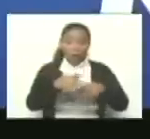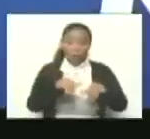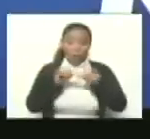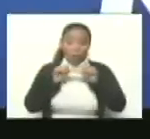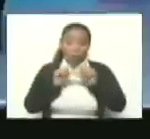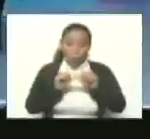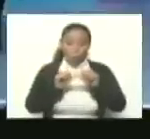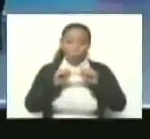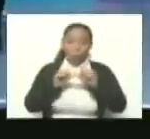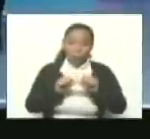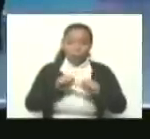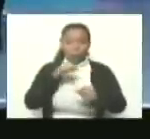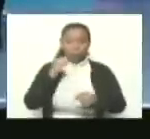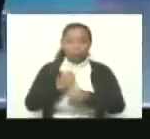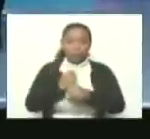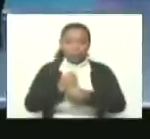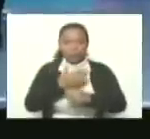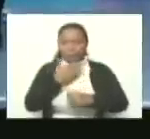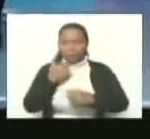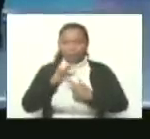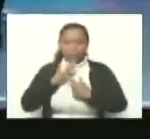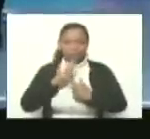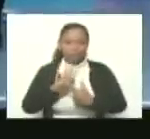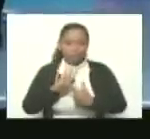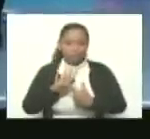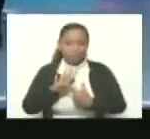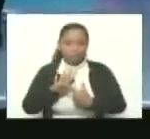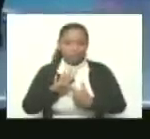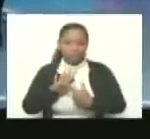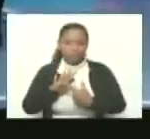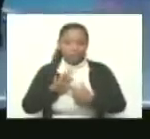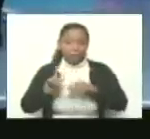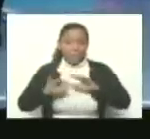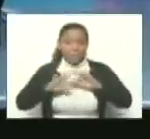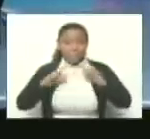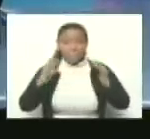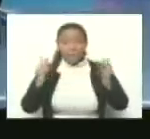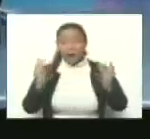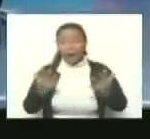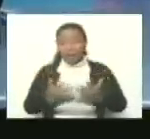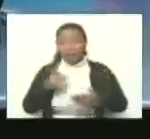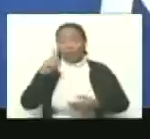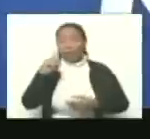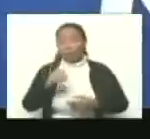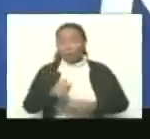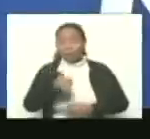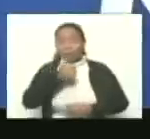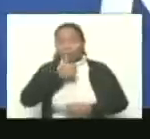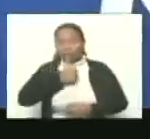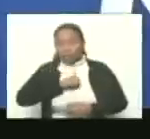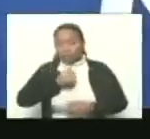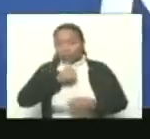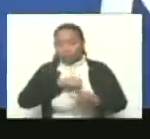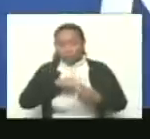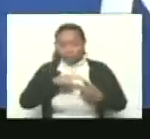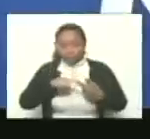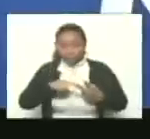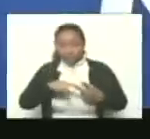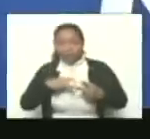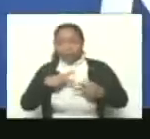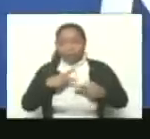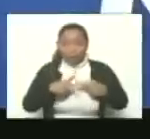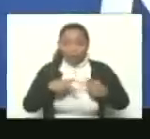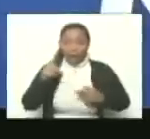¿Y cuándo fue la mejor muestra? En los tiempos de la pandemia, que fue el segundo gran golpe. Y ahí estuvieron guapeando, es la palabra